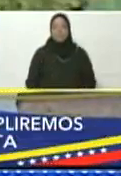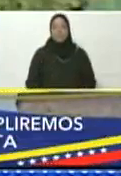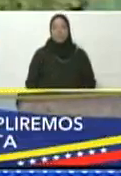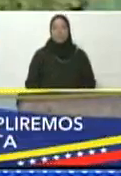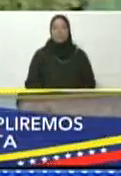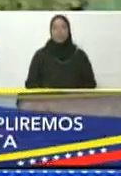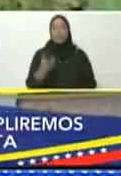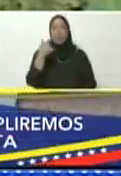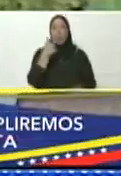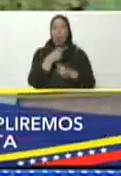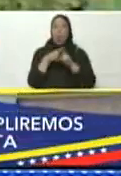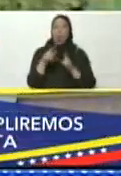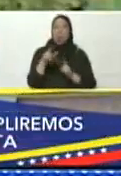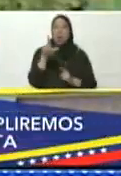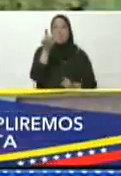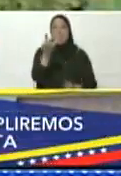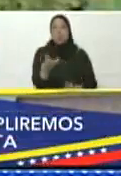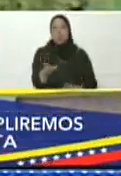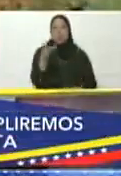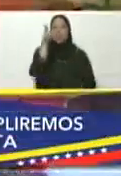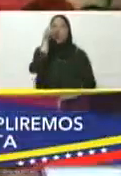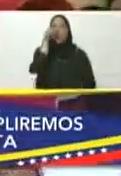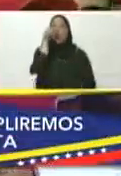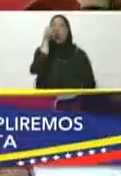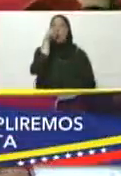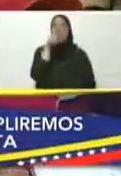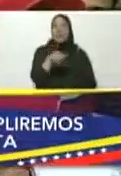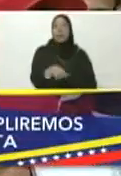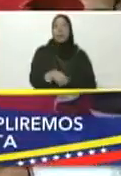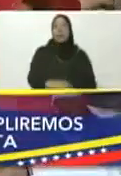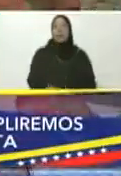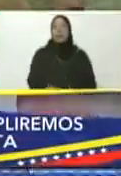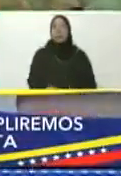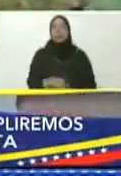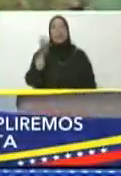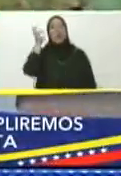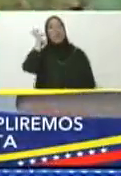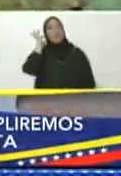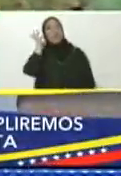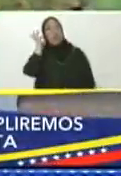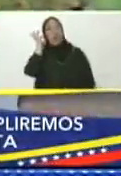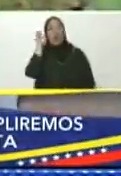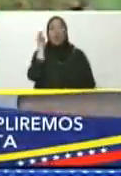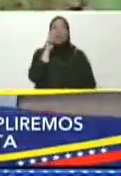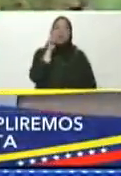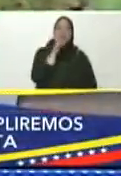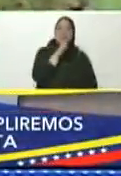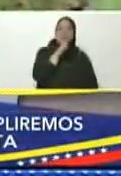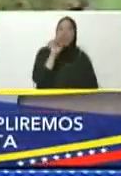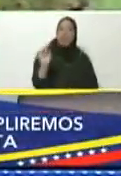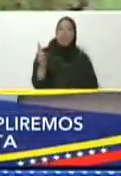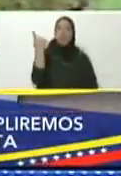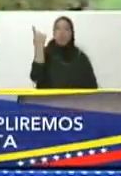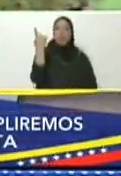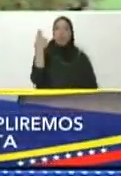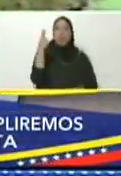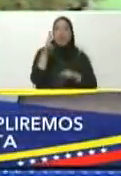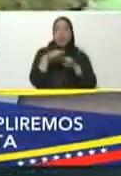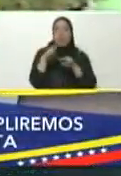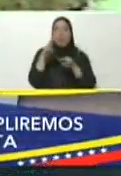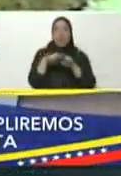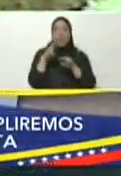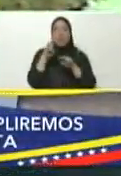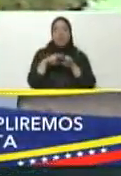Miranda, de Nelson Ballestero. Rosa Silva, del Negro Primero. La Negra Primera,